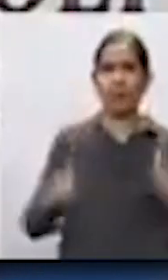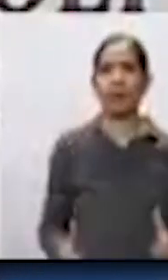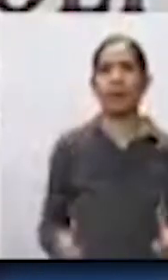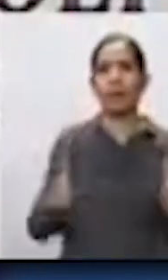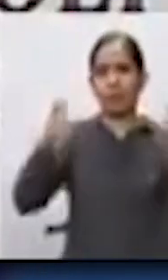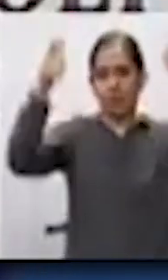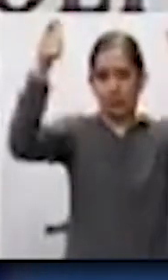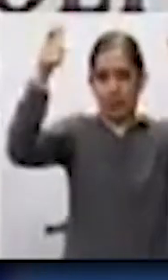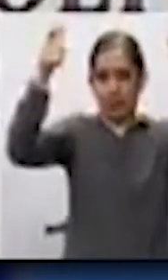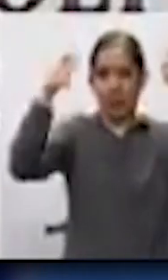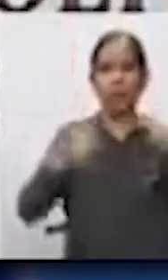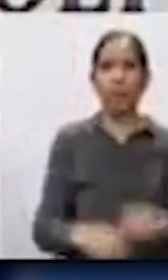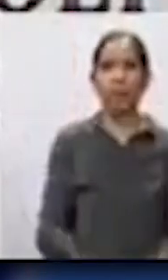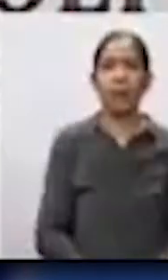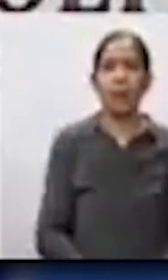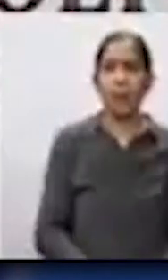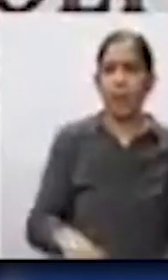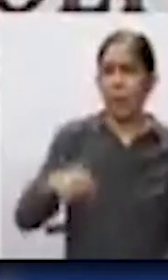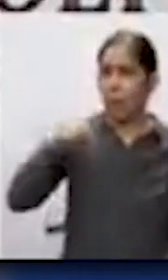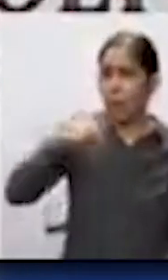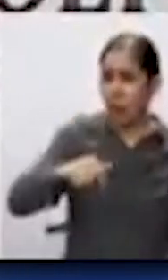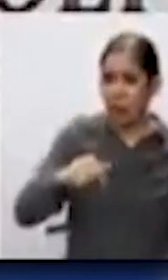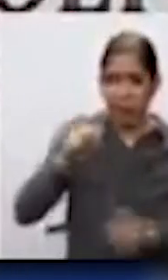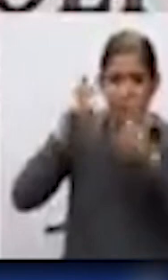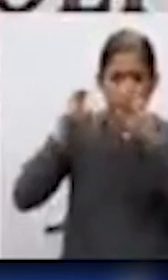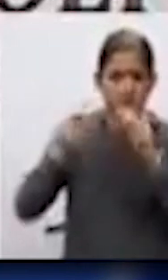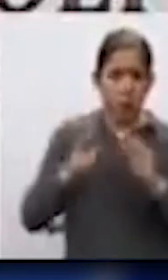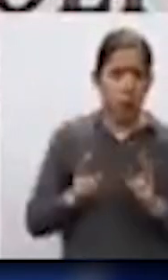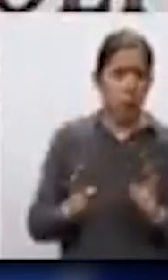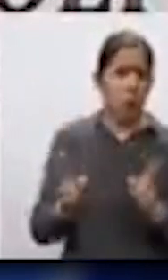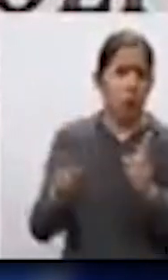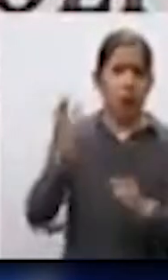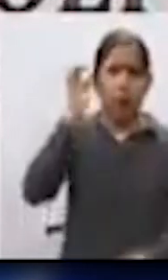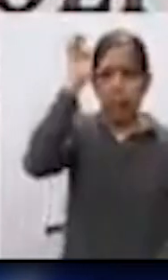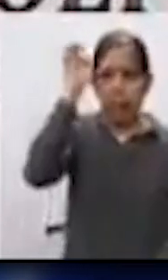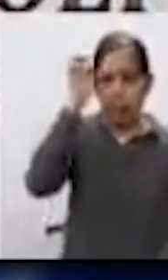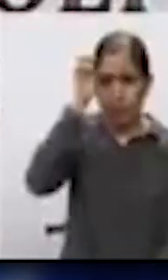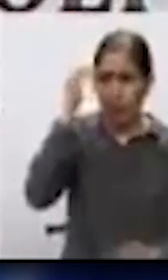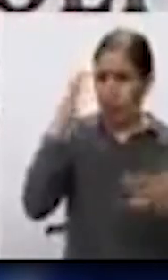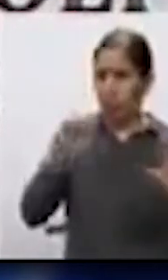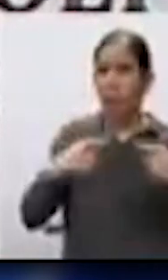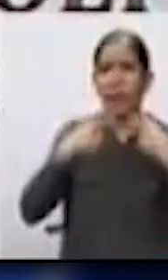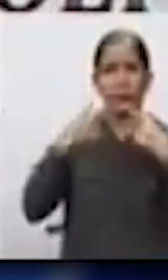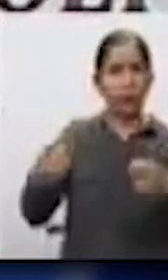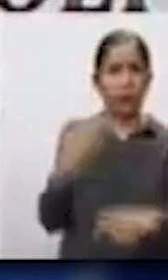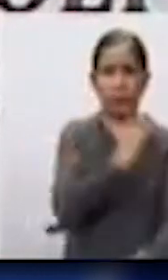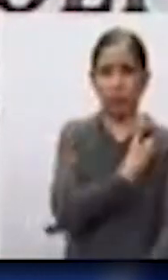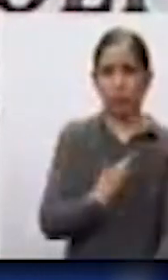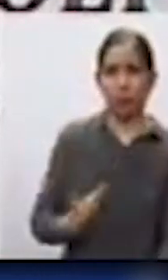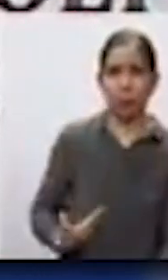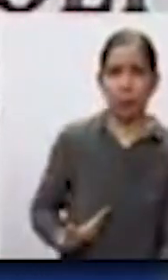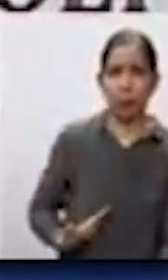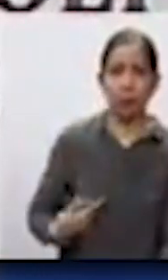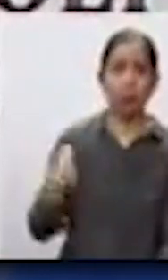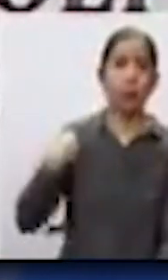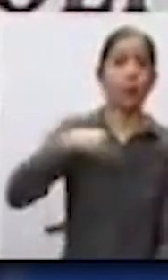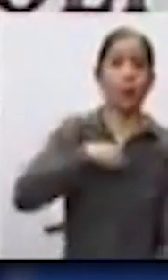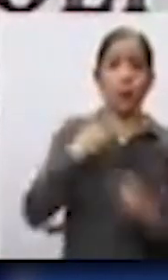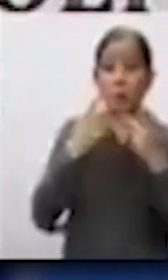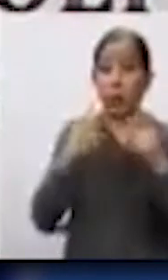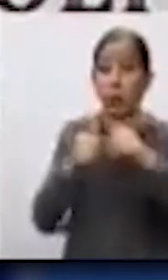Pueblo. Este es un tema de Estado, así lo ha definido nuestro presidente. Así que vamos a dar